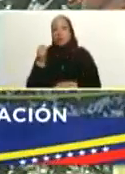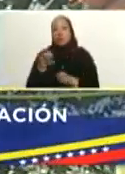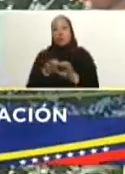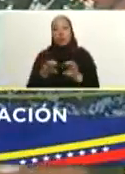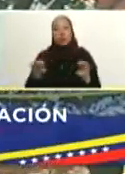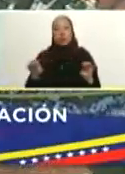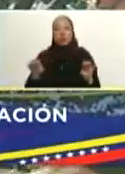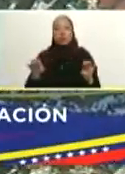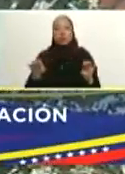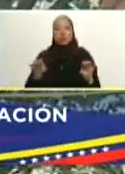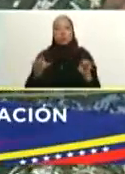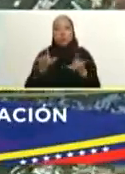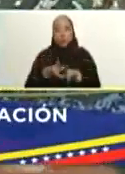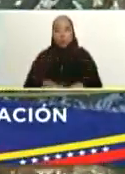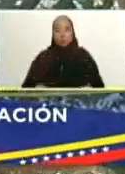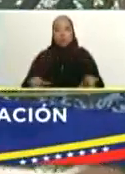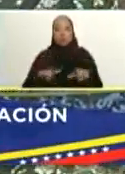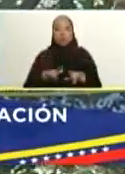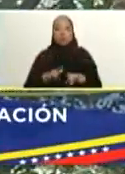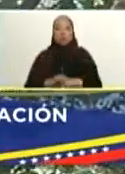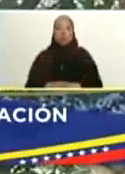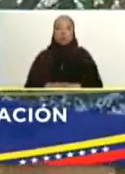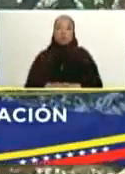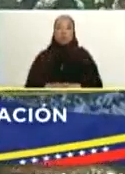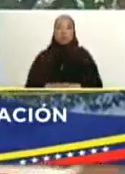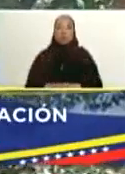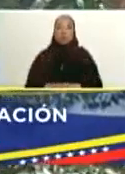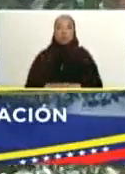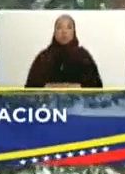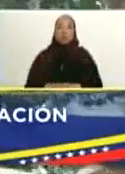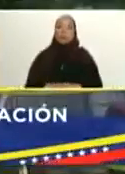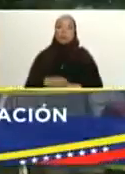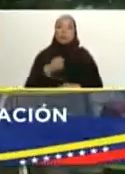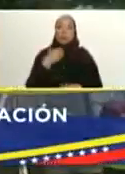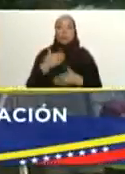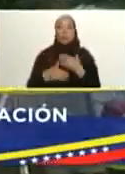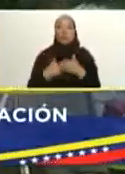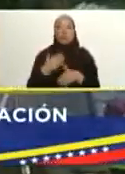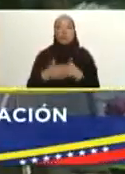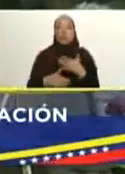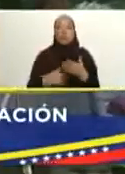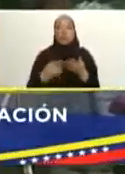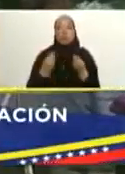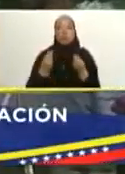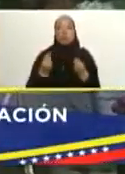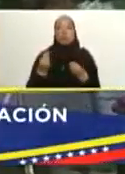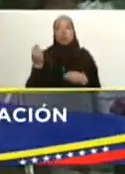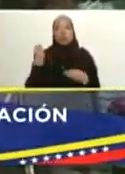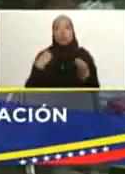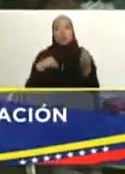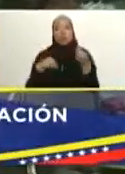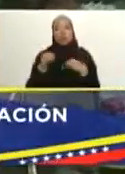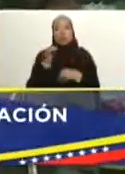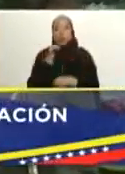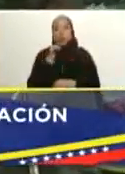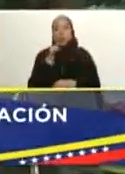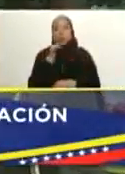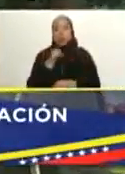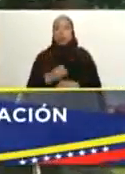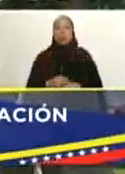educación, unos mejores espacios, y con este granito de arena podemos lograr mucho más allá, no